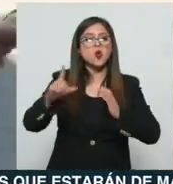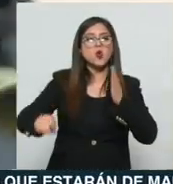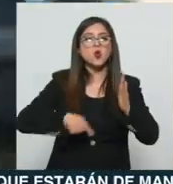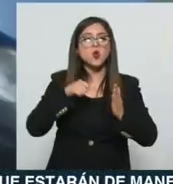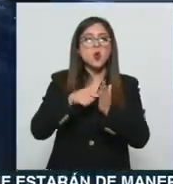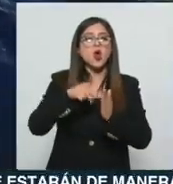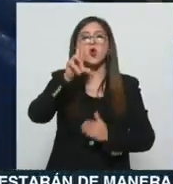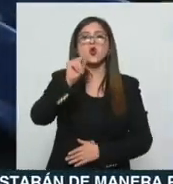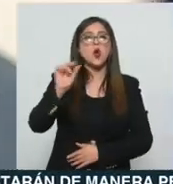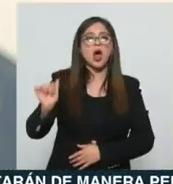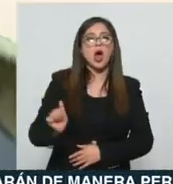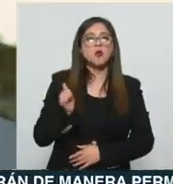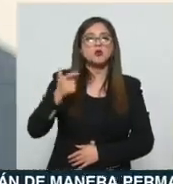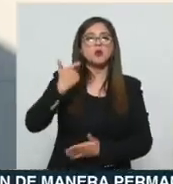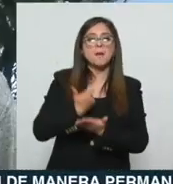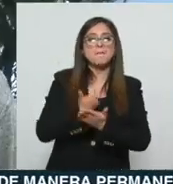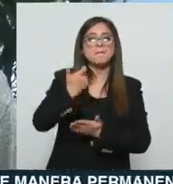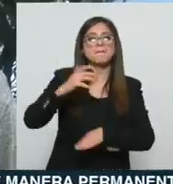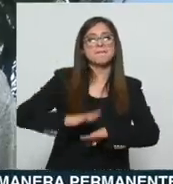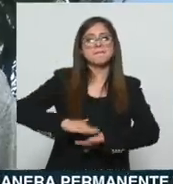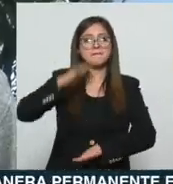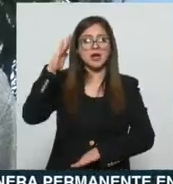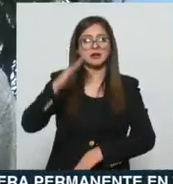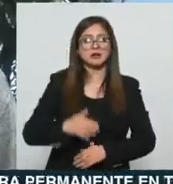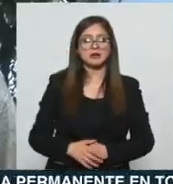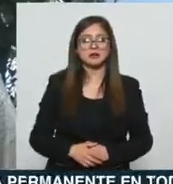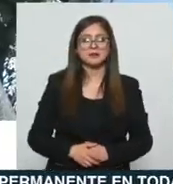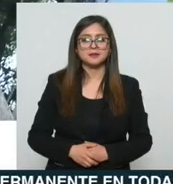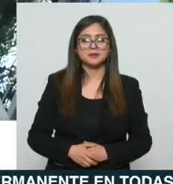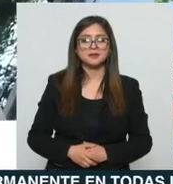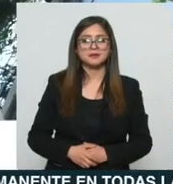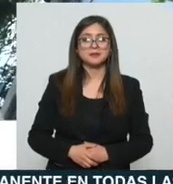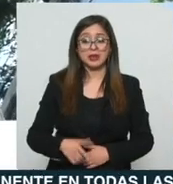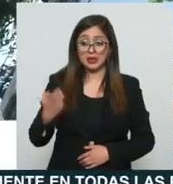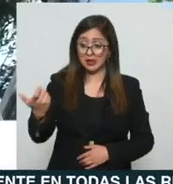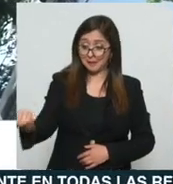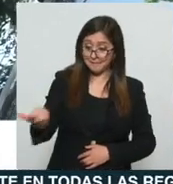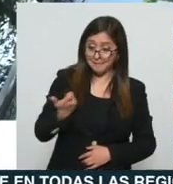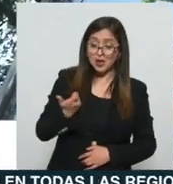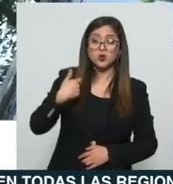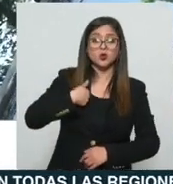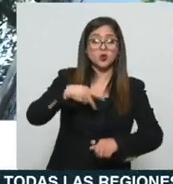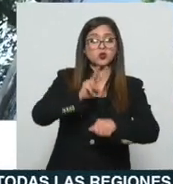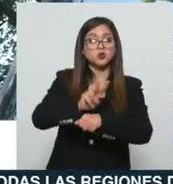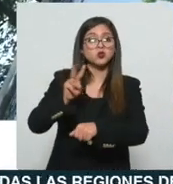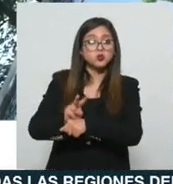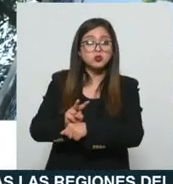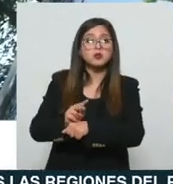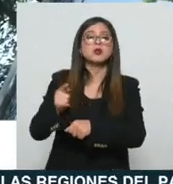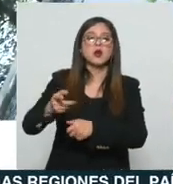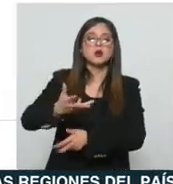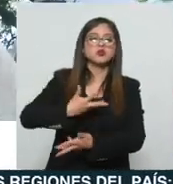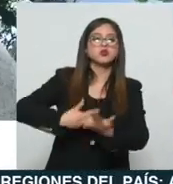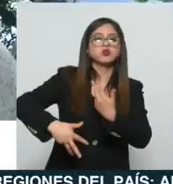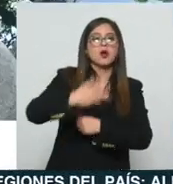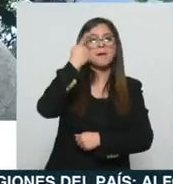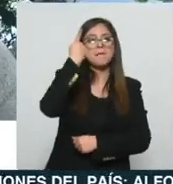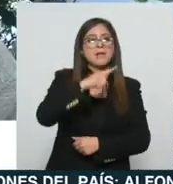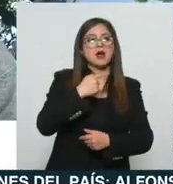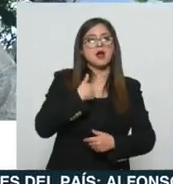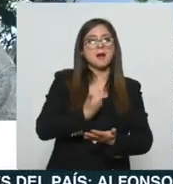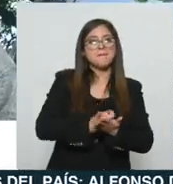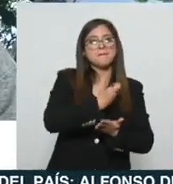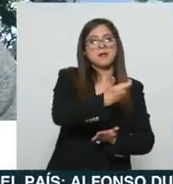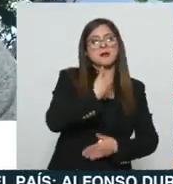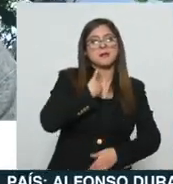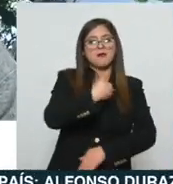abusar en el cobro de cuotas. De aquí sacamos para mantener a nuestras familias. Aquí pues